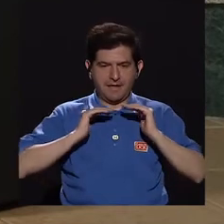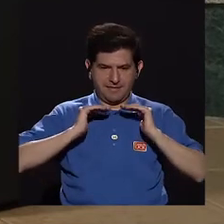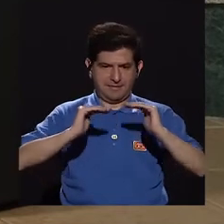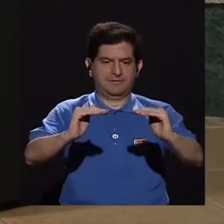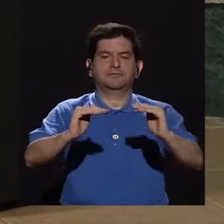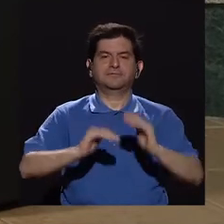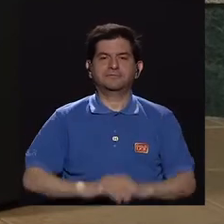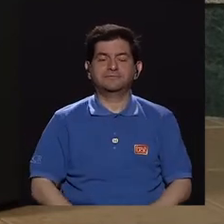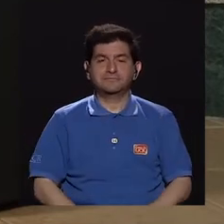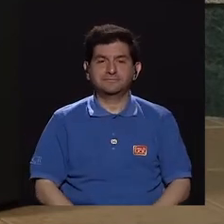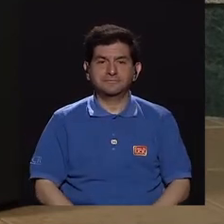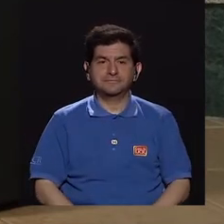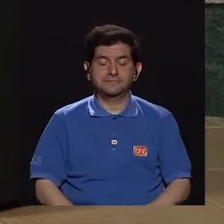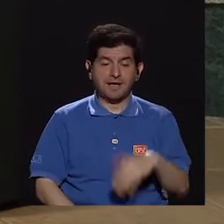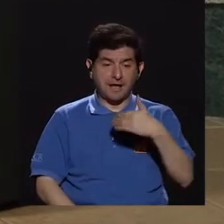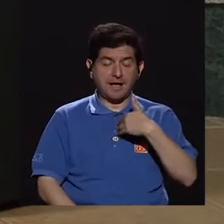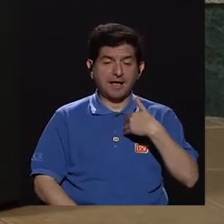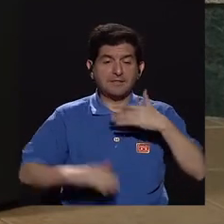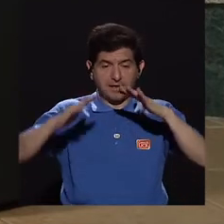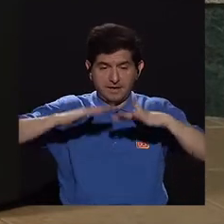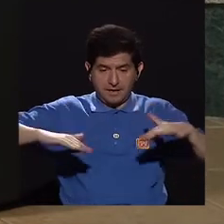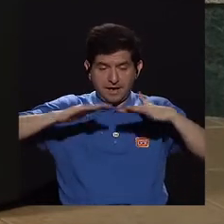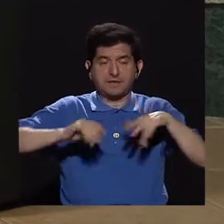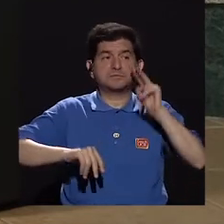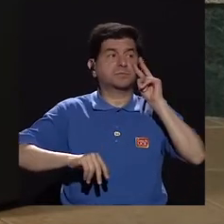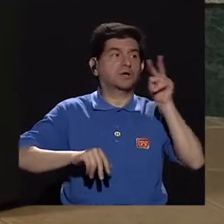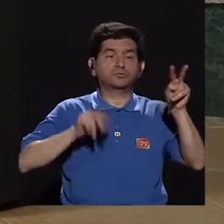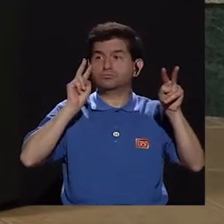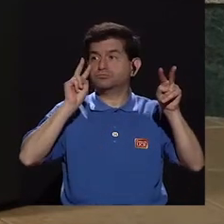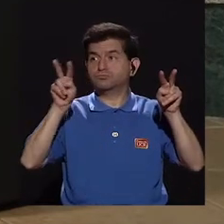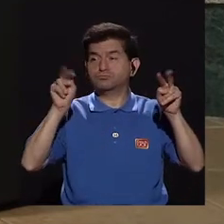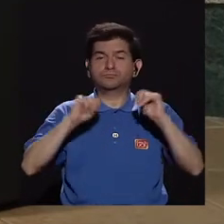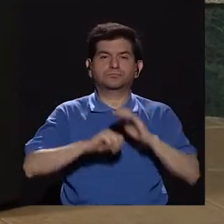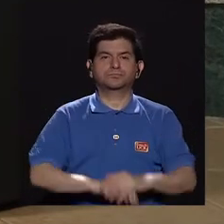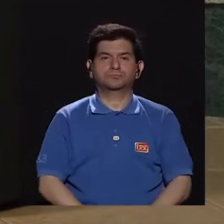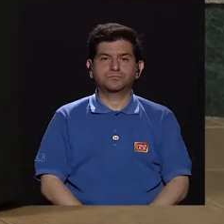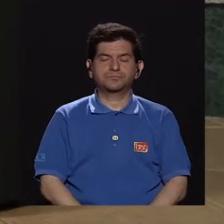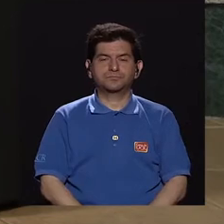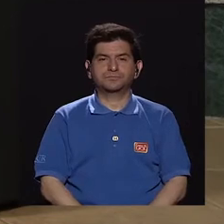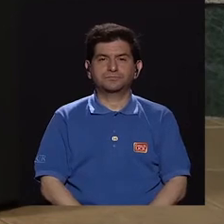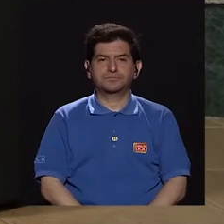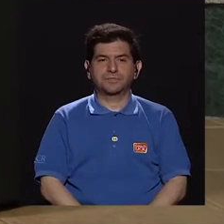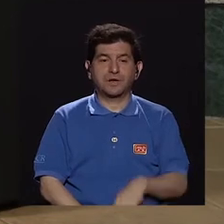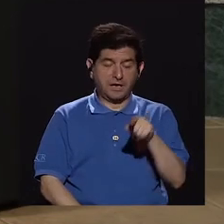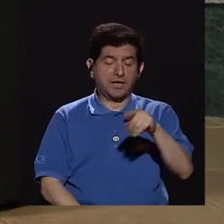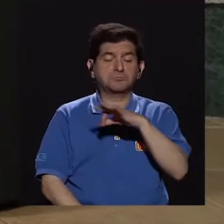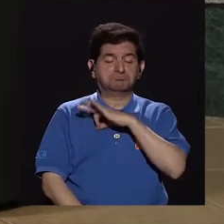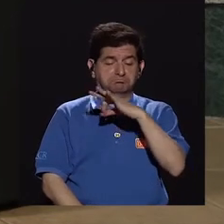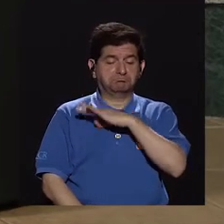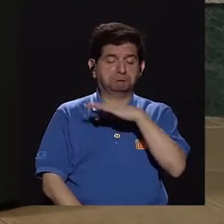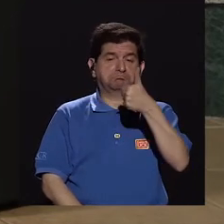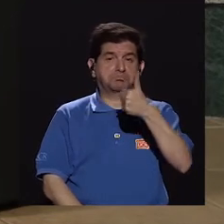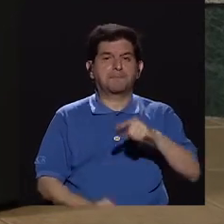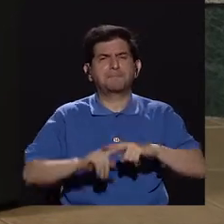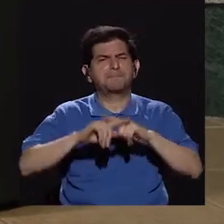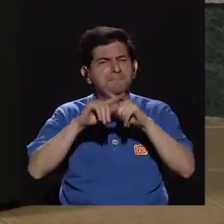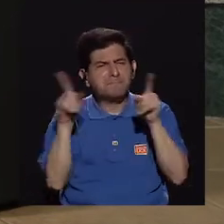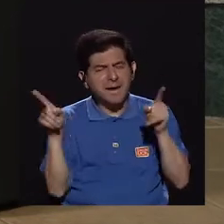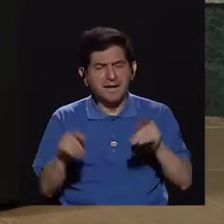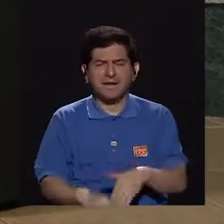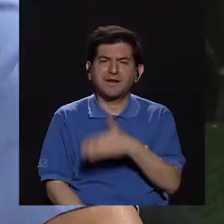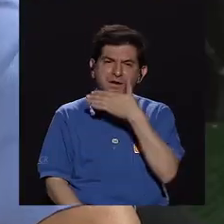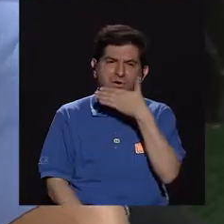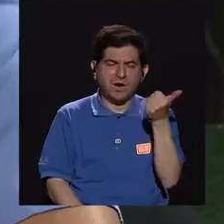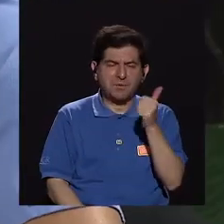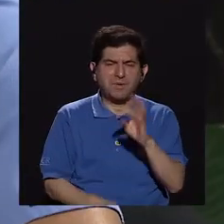ninguna superficie, entonces, bueno, tenemos mayor campo visual además, entonces eso favorece bastante. Sin